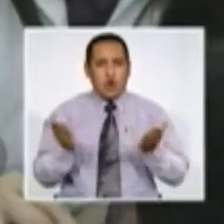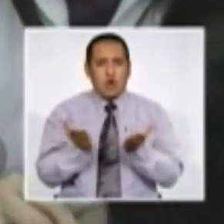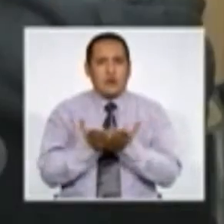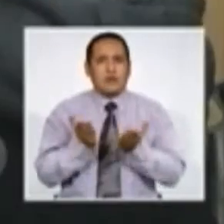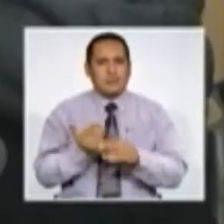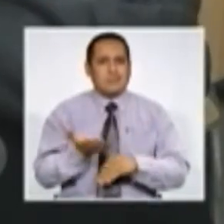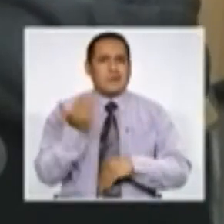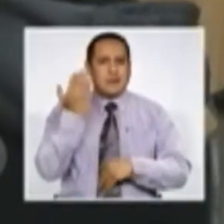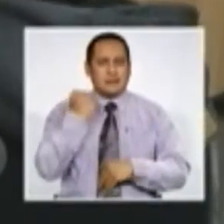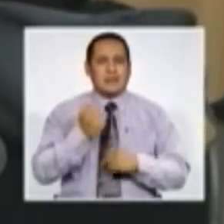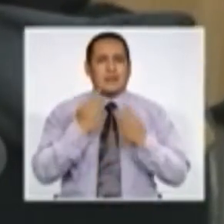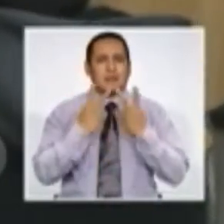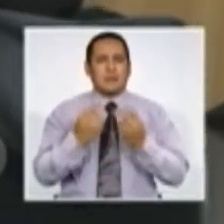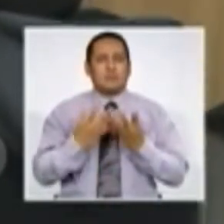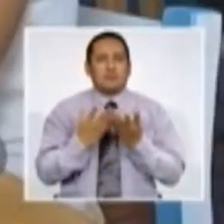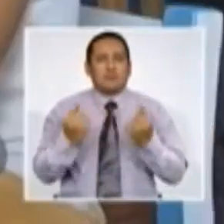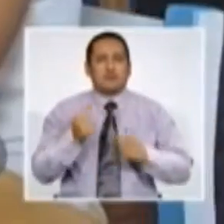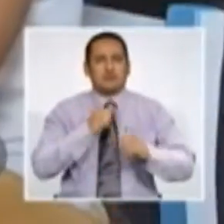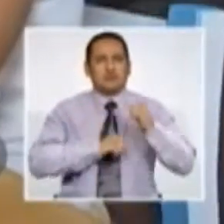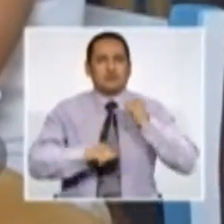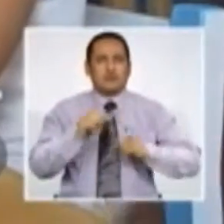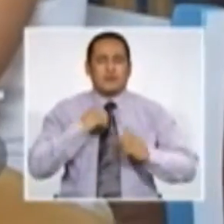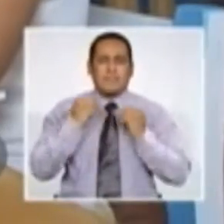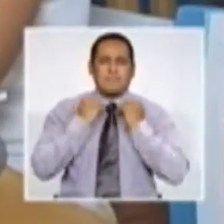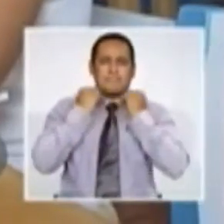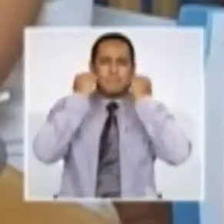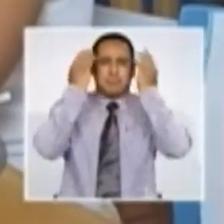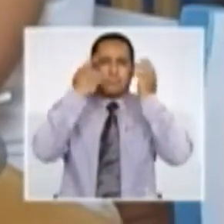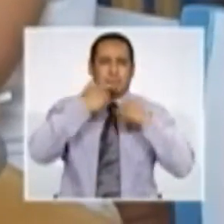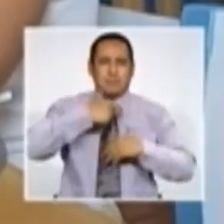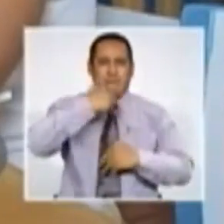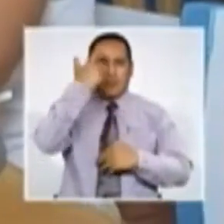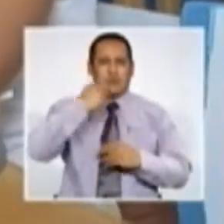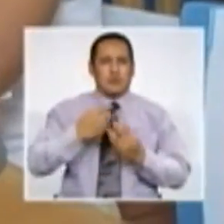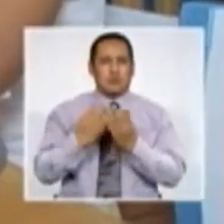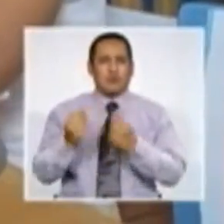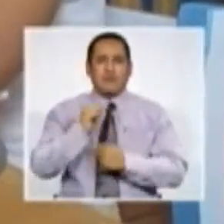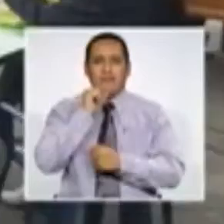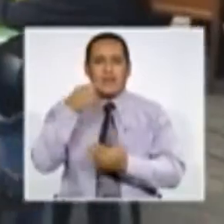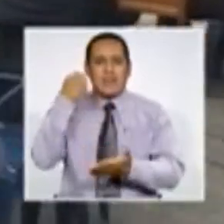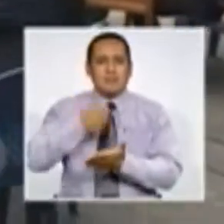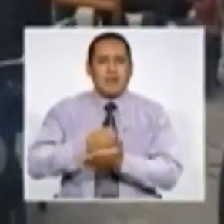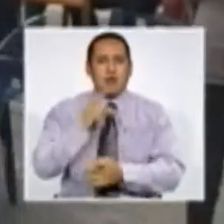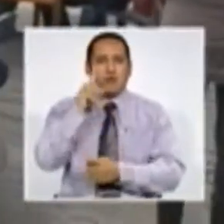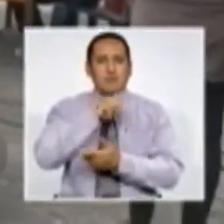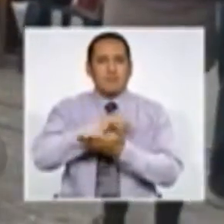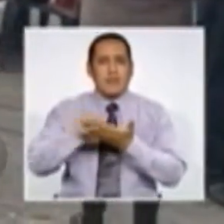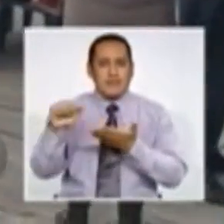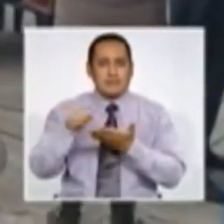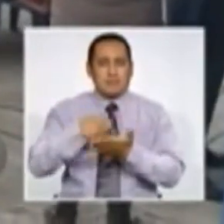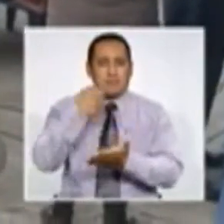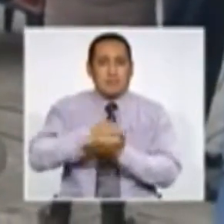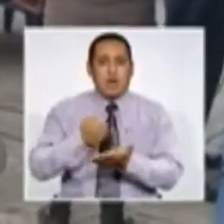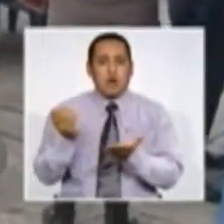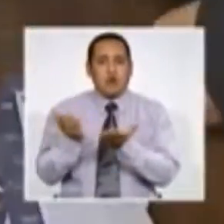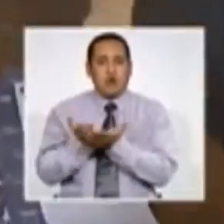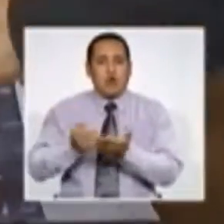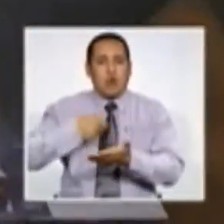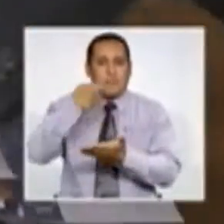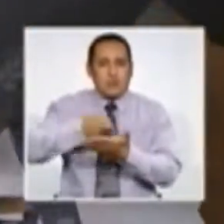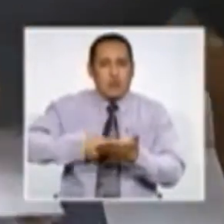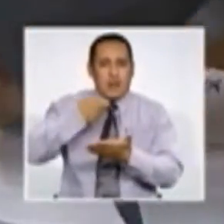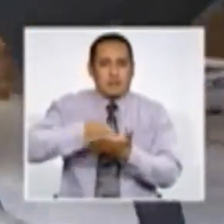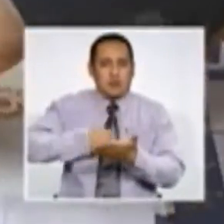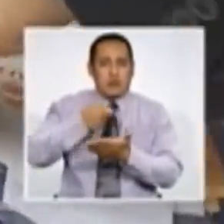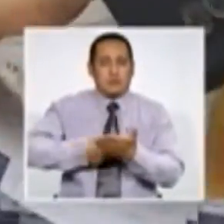los pequeñitos de colegio, se veían vulnerados y avergonzados cuando por falta del pago de la mensualidad o pensión